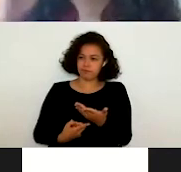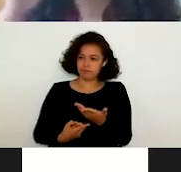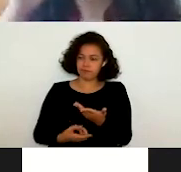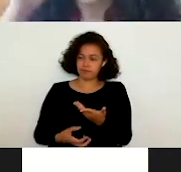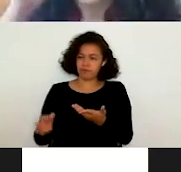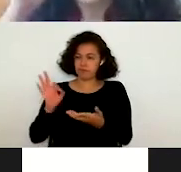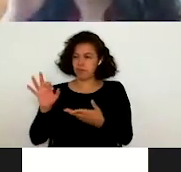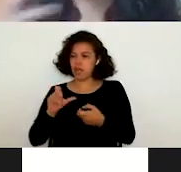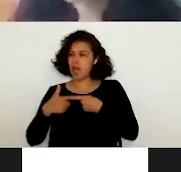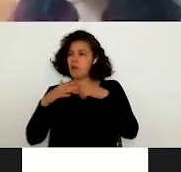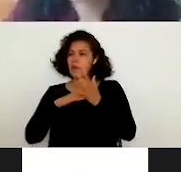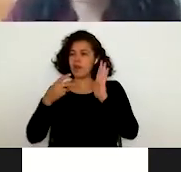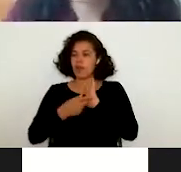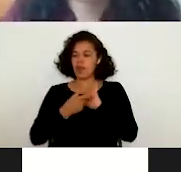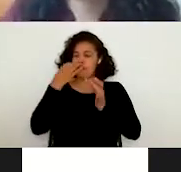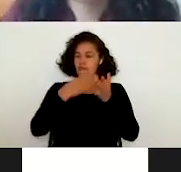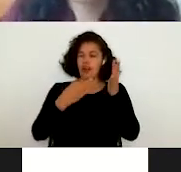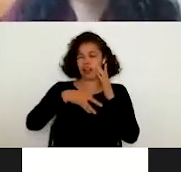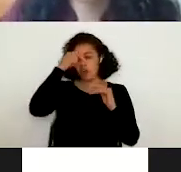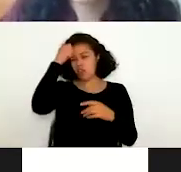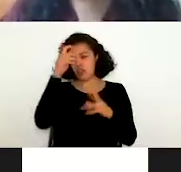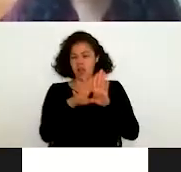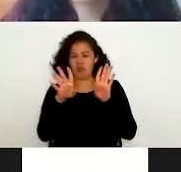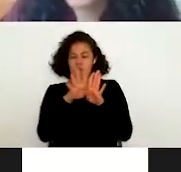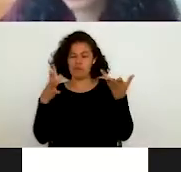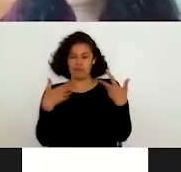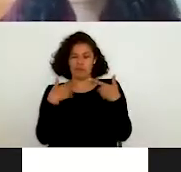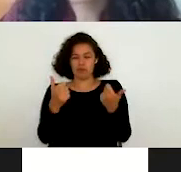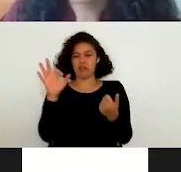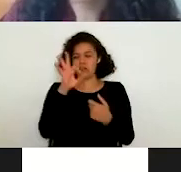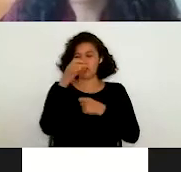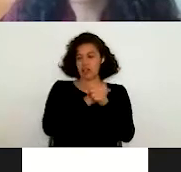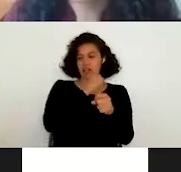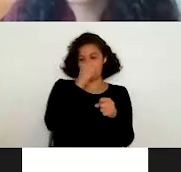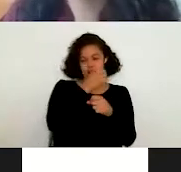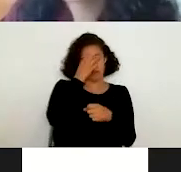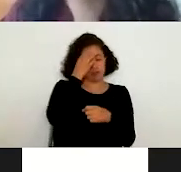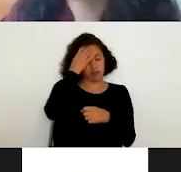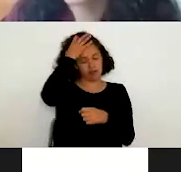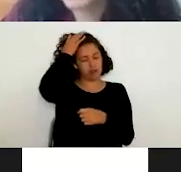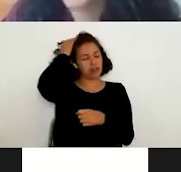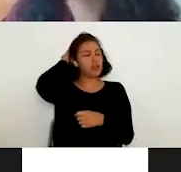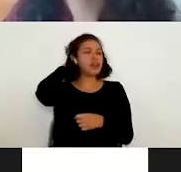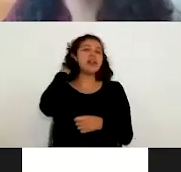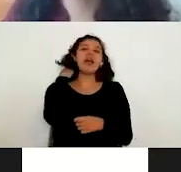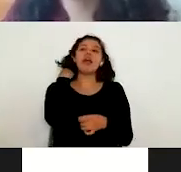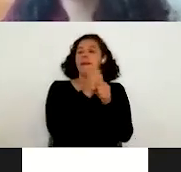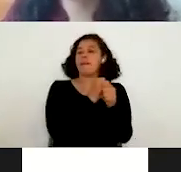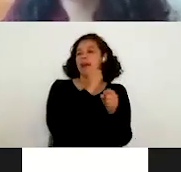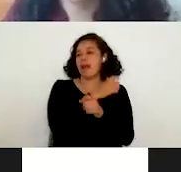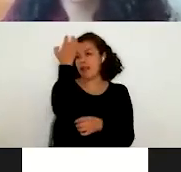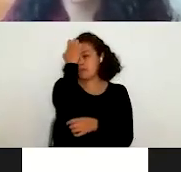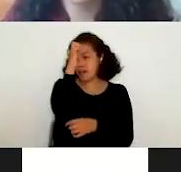vacíos metodológicos o teóricos, porque probablemente en la práctica tengan ya la experiencia, ¿no? Tienen